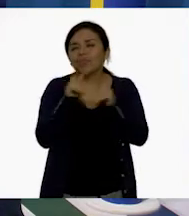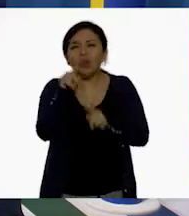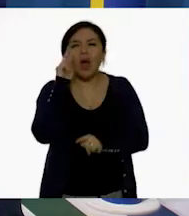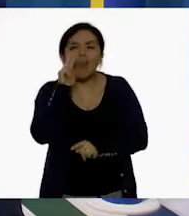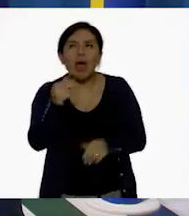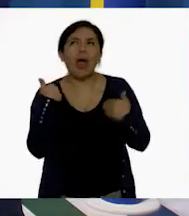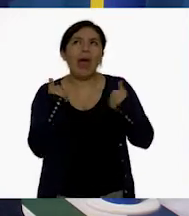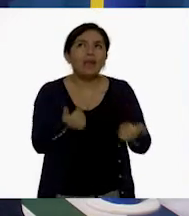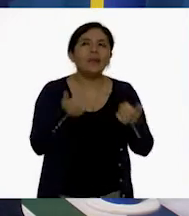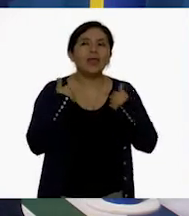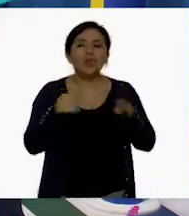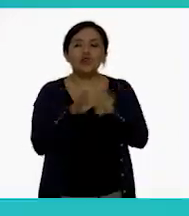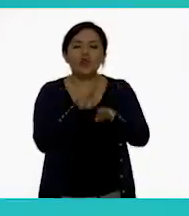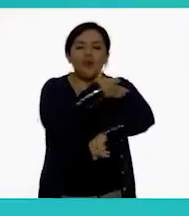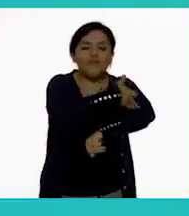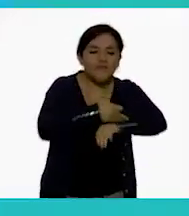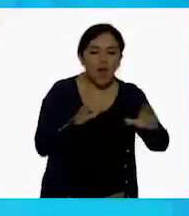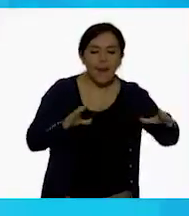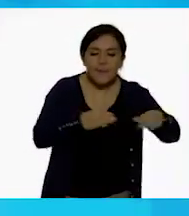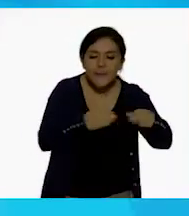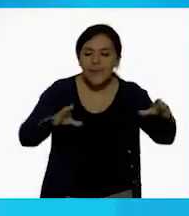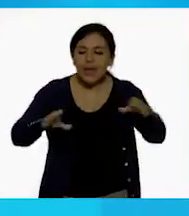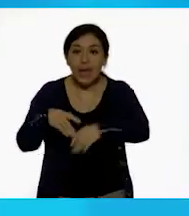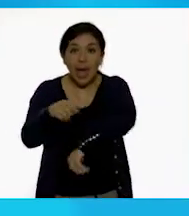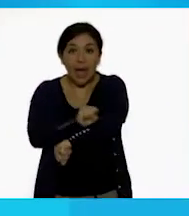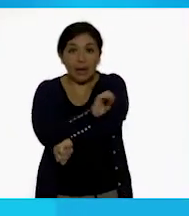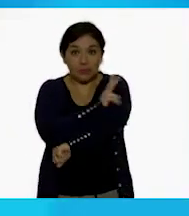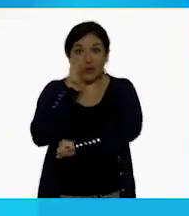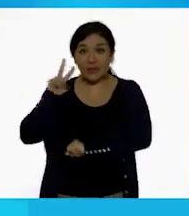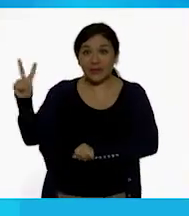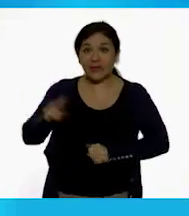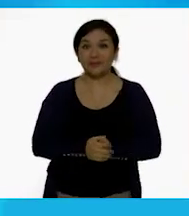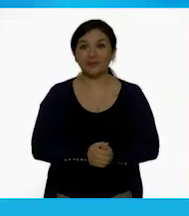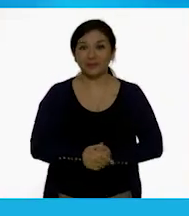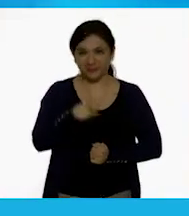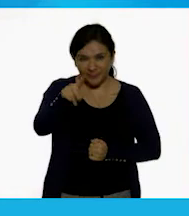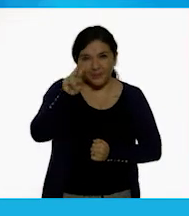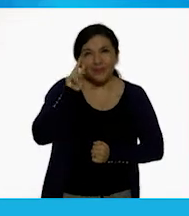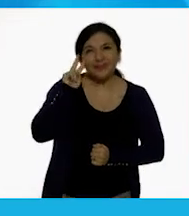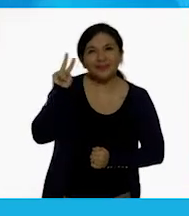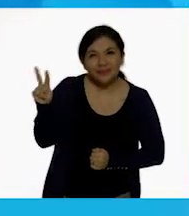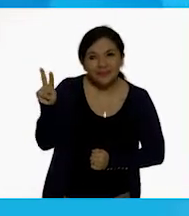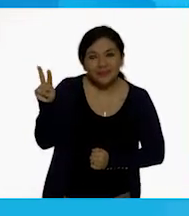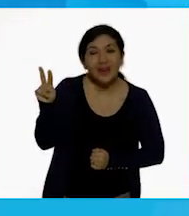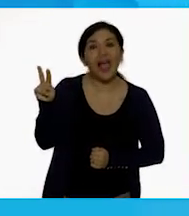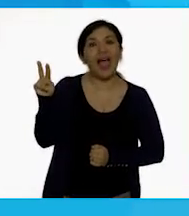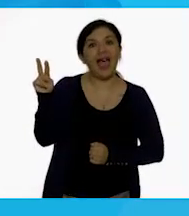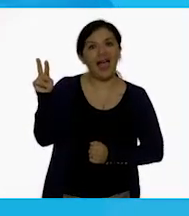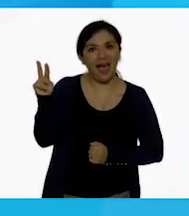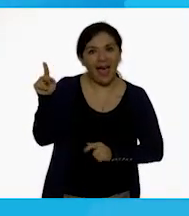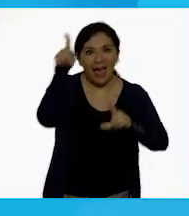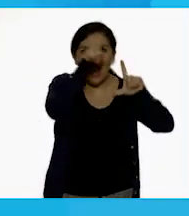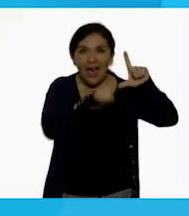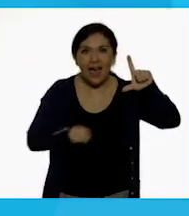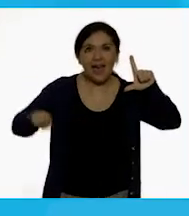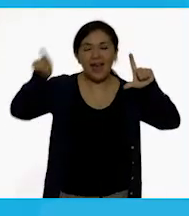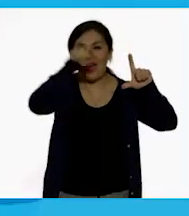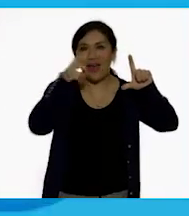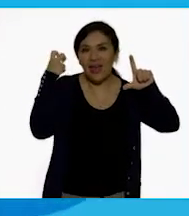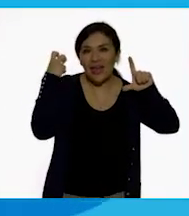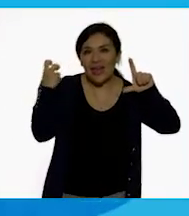visualizar las familias de las emociones. Como pueden ver, aquí en esta gráfica que estamos